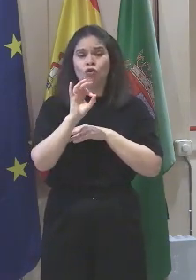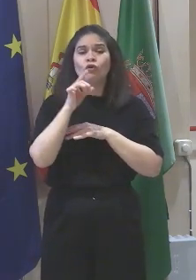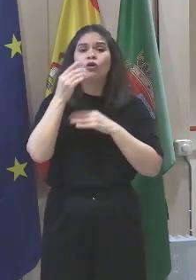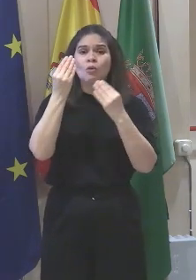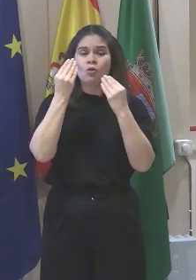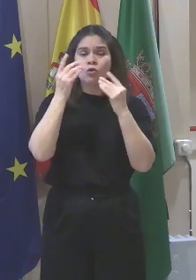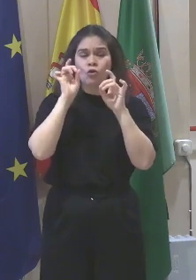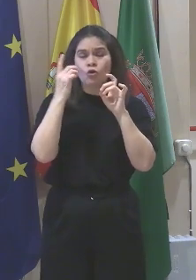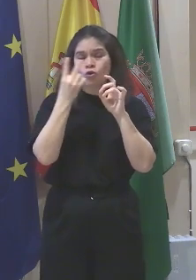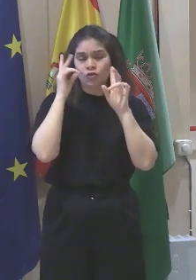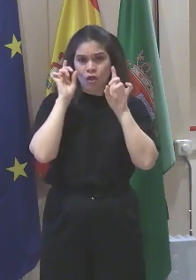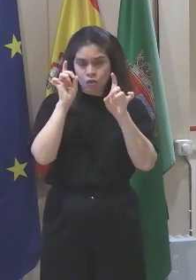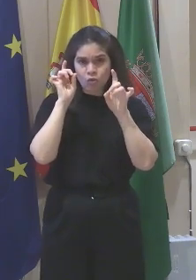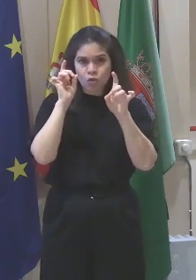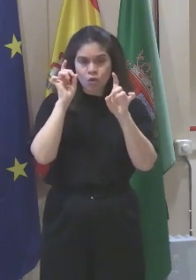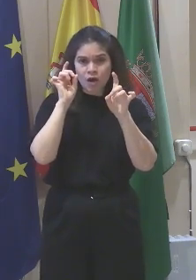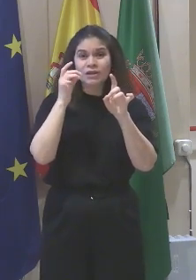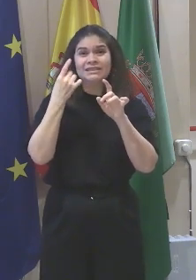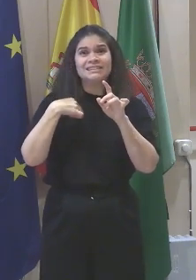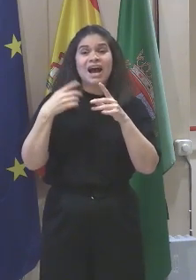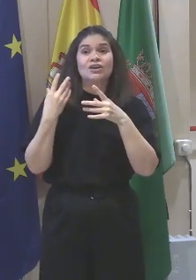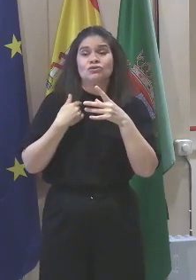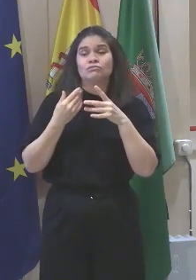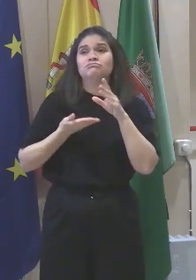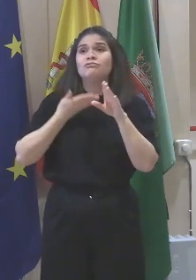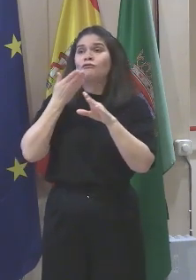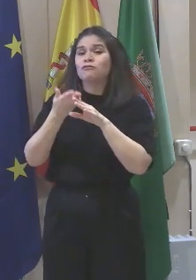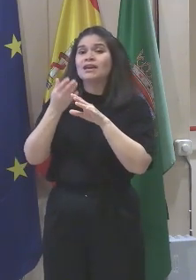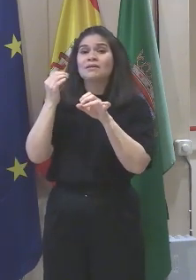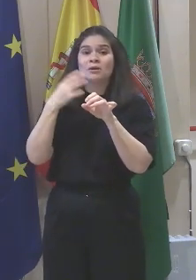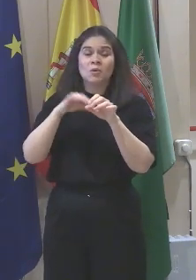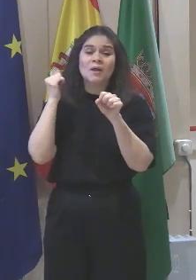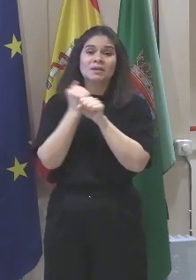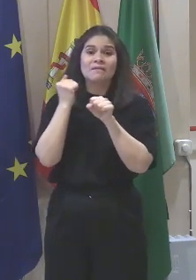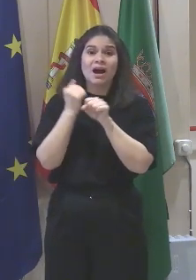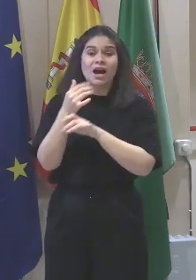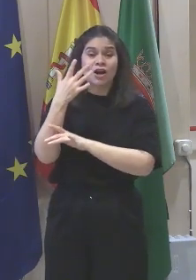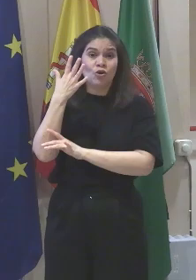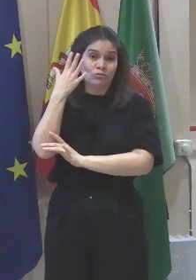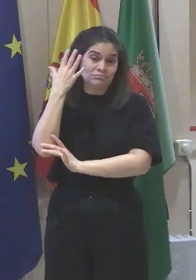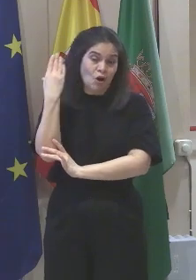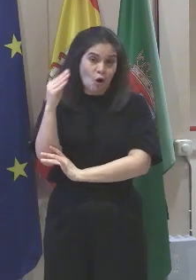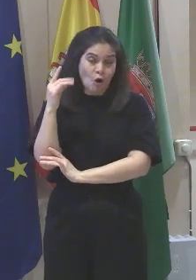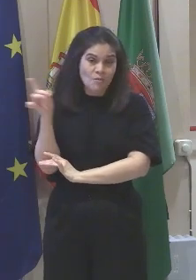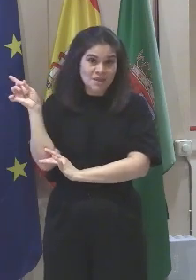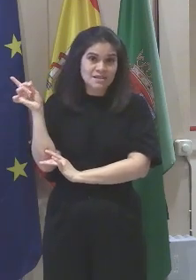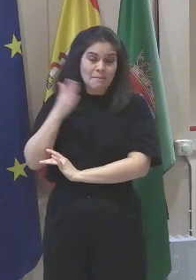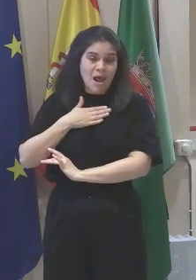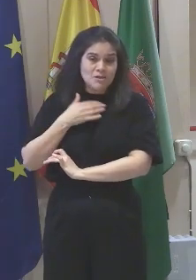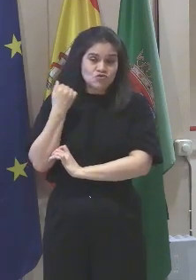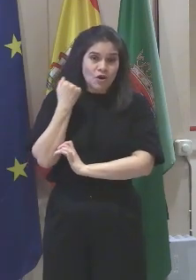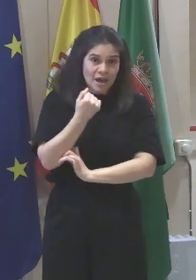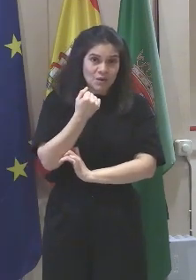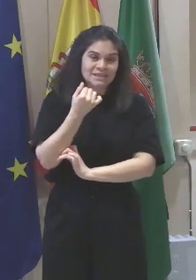residente a trabajar y a disfrutar con chicos que son absolutos héroes y de los cuales tengo la suerte hoy en día